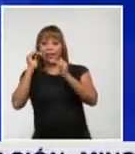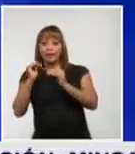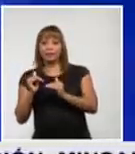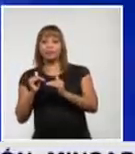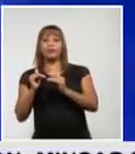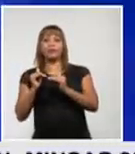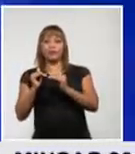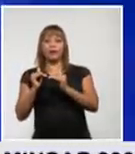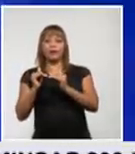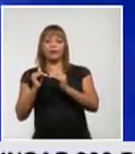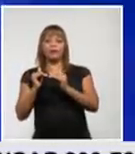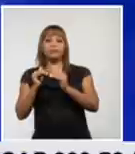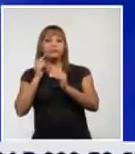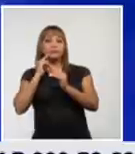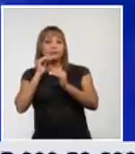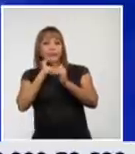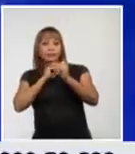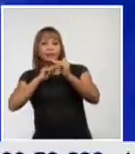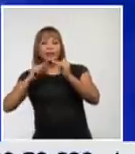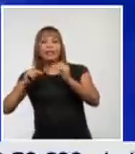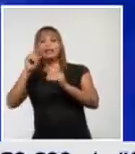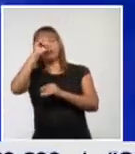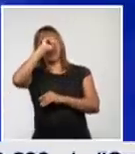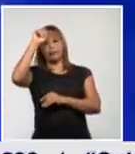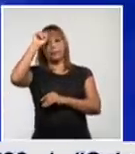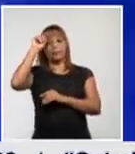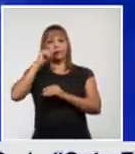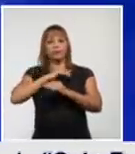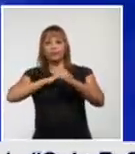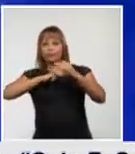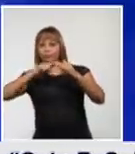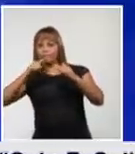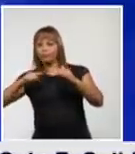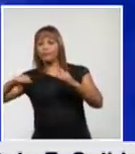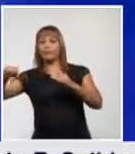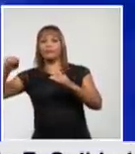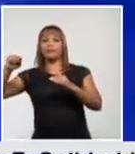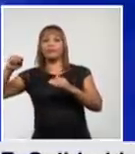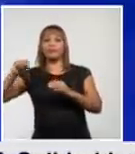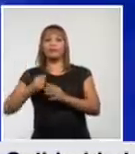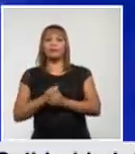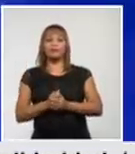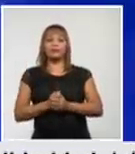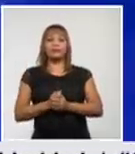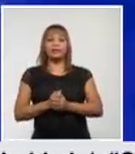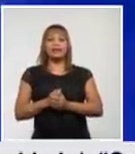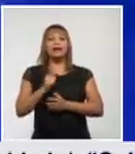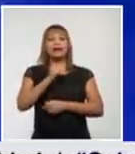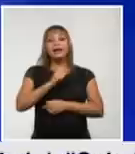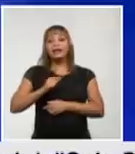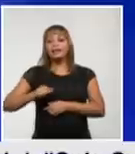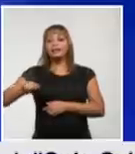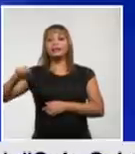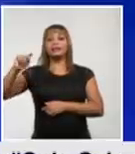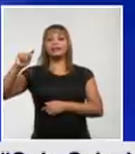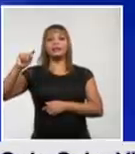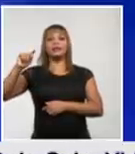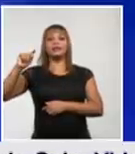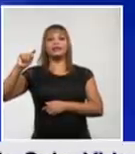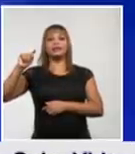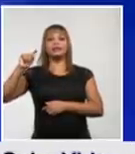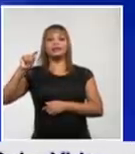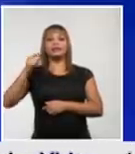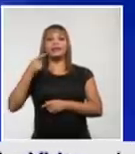está Santi Espíritu, digo, la que se incrementa es Santi Espíritu, y la